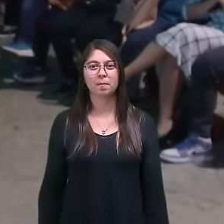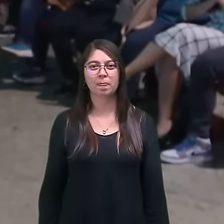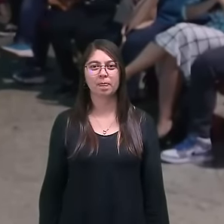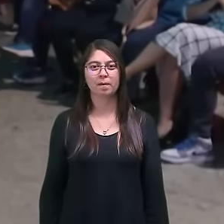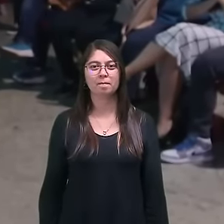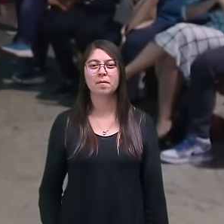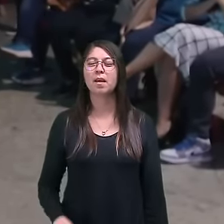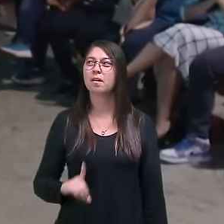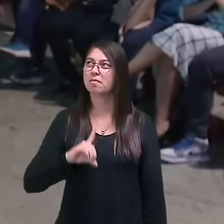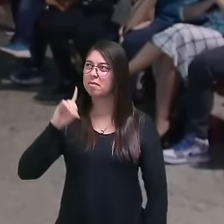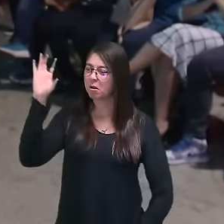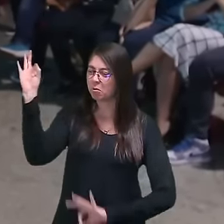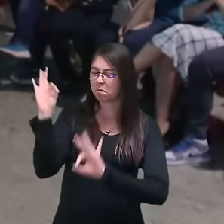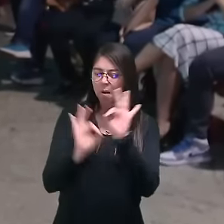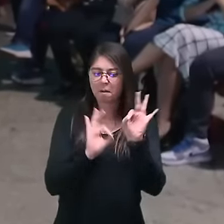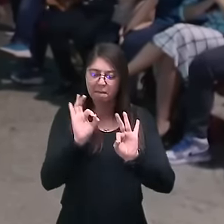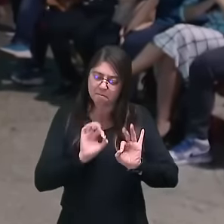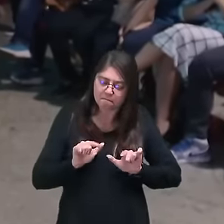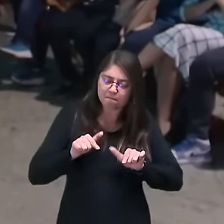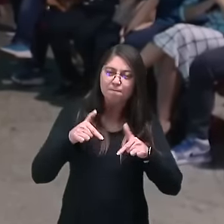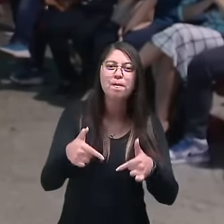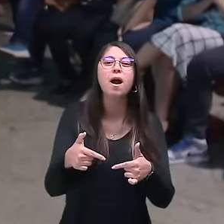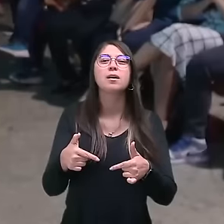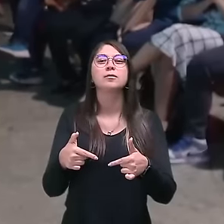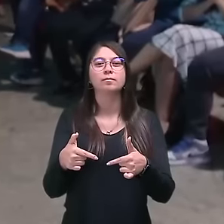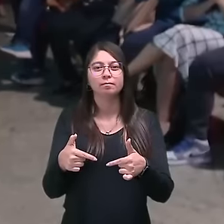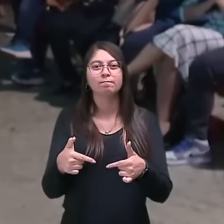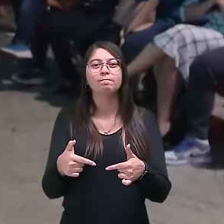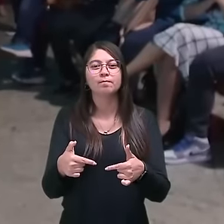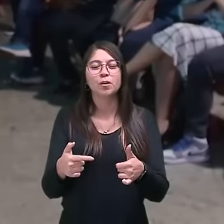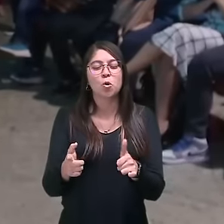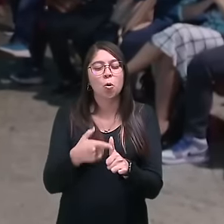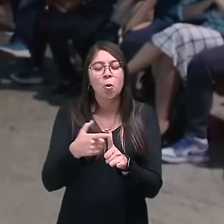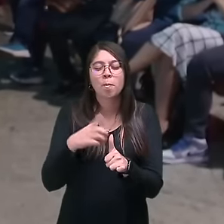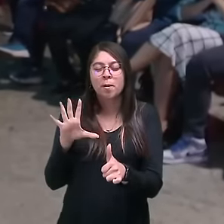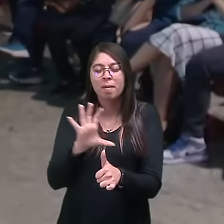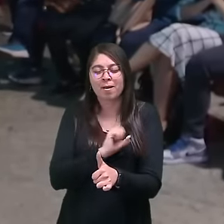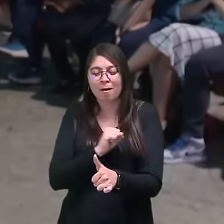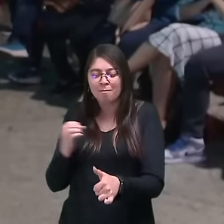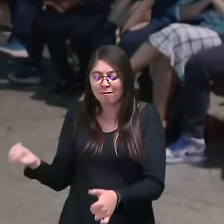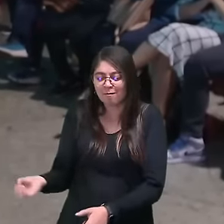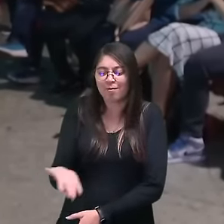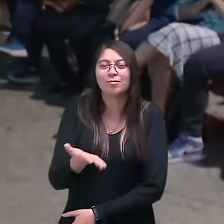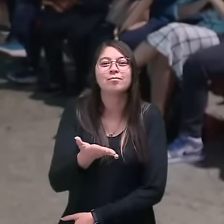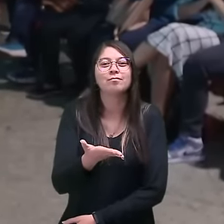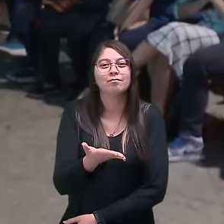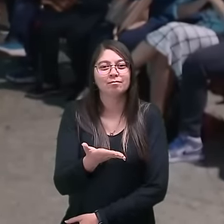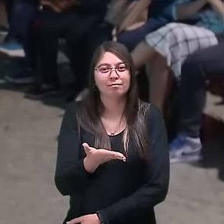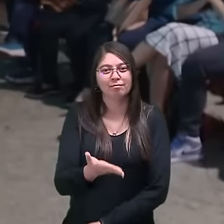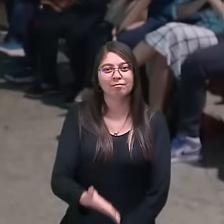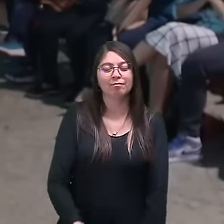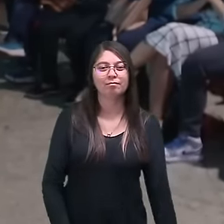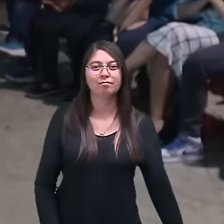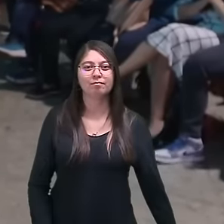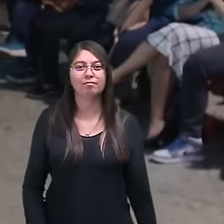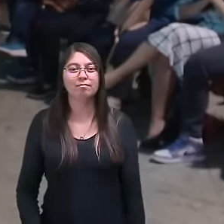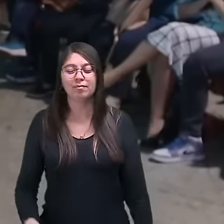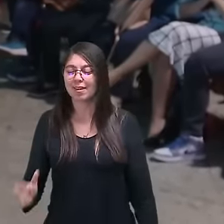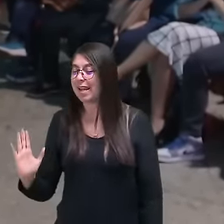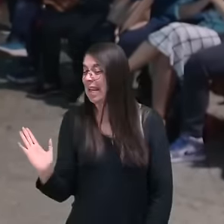Dios está reactivando, reverdeciendo el primer amor en tu vida. Dios va a acelerar